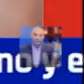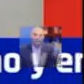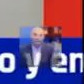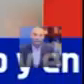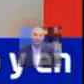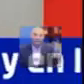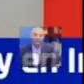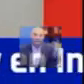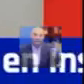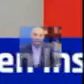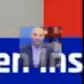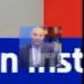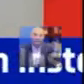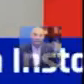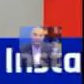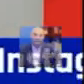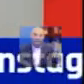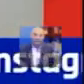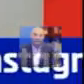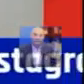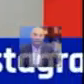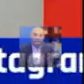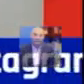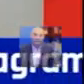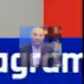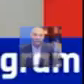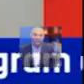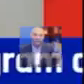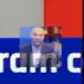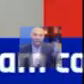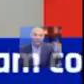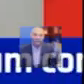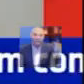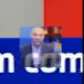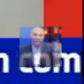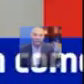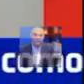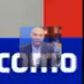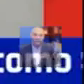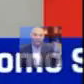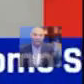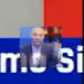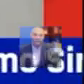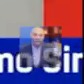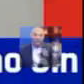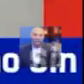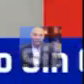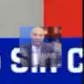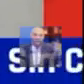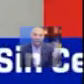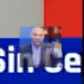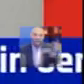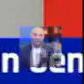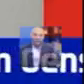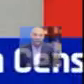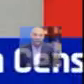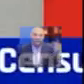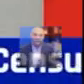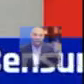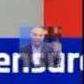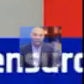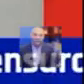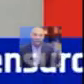grupo Televisa. López Obrador presentó esta lista donde aparecen precisamente